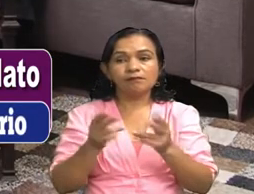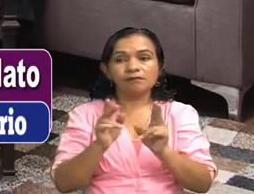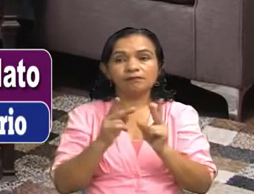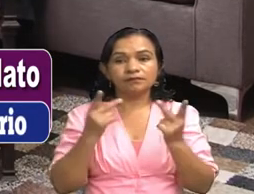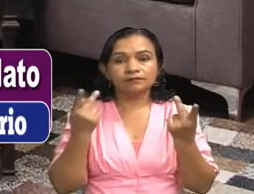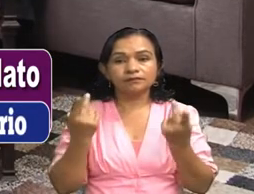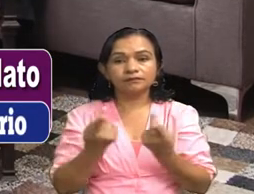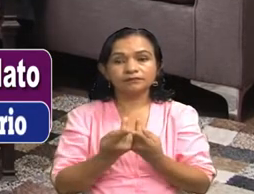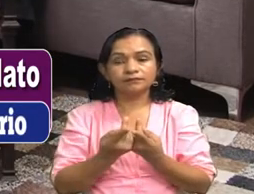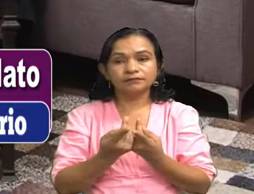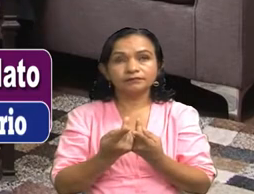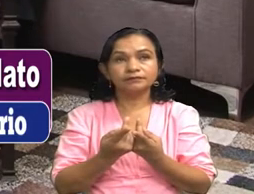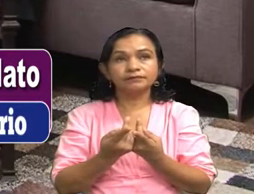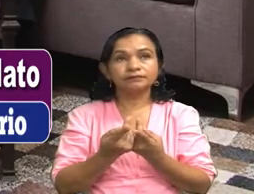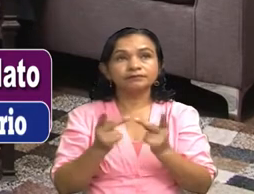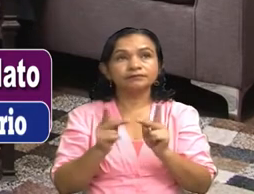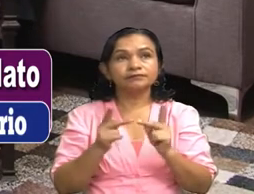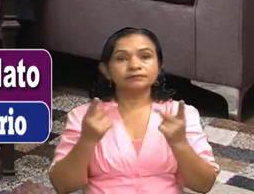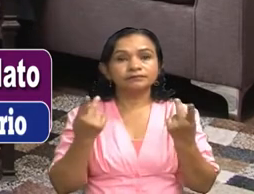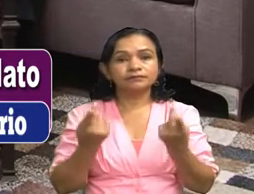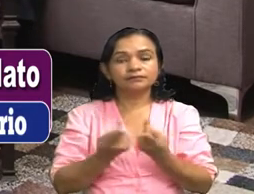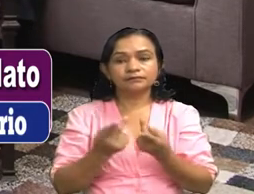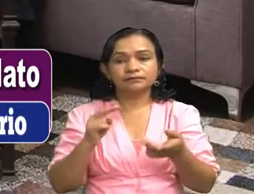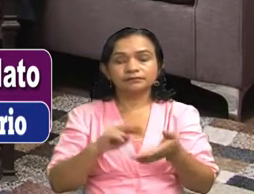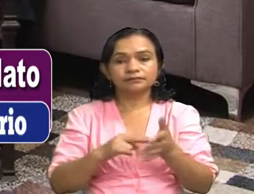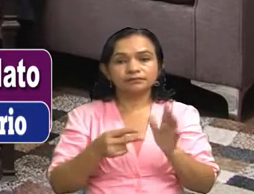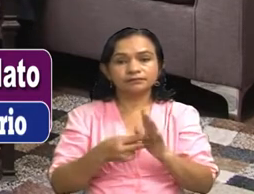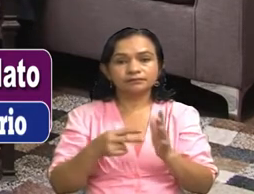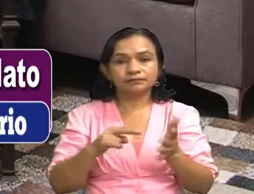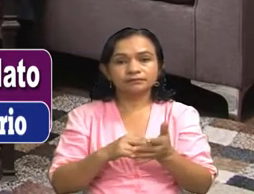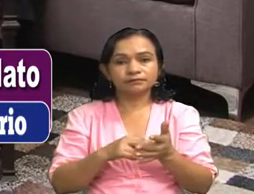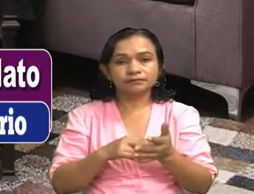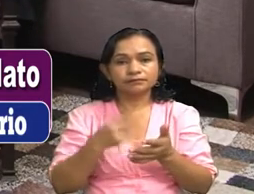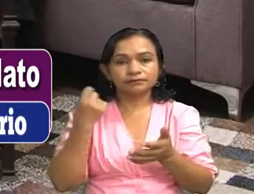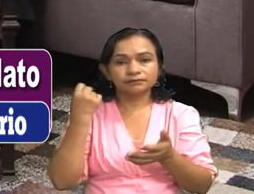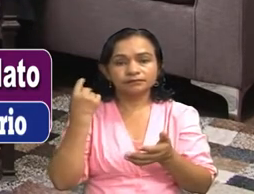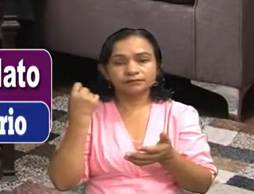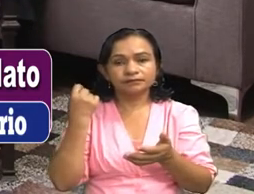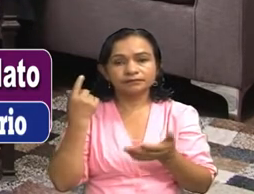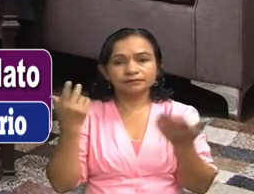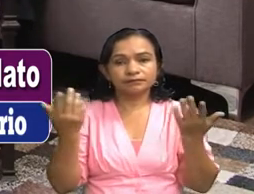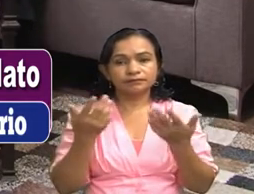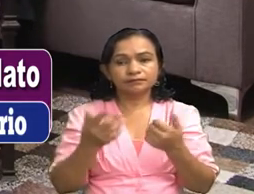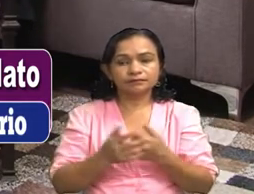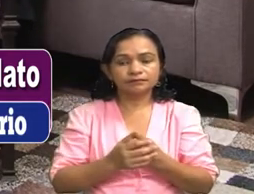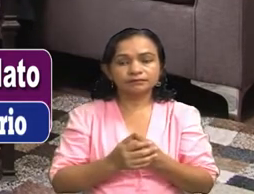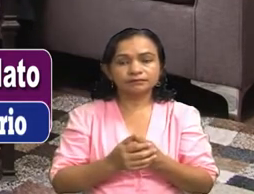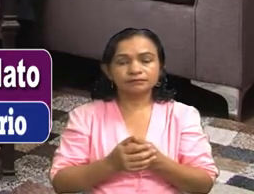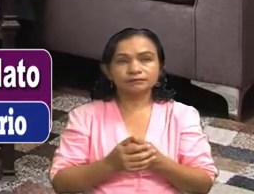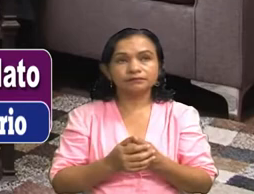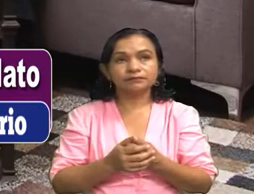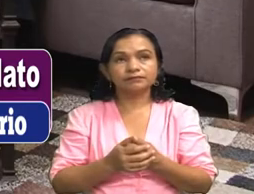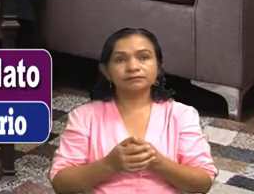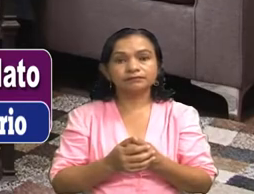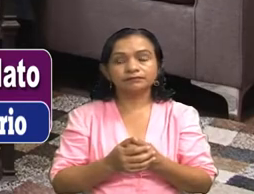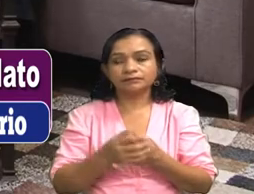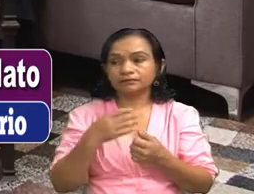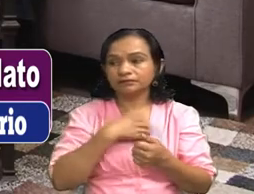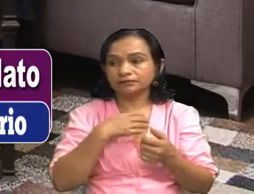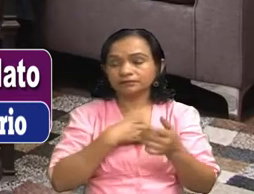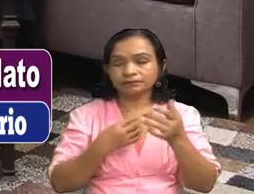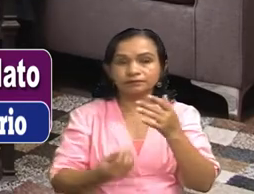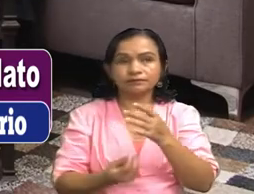¿no? Una conquista para el pueblo de Nicaragua. ¿Qué significa, para que entendamos en términos reales para nuestros productores,